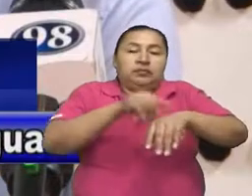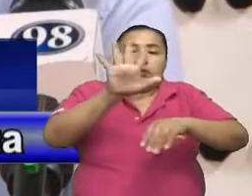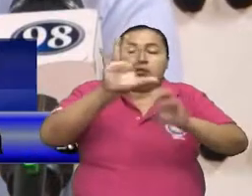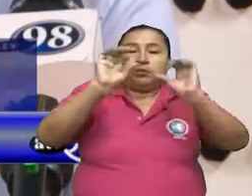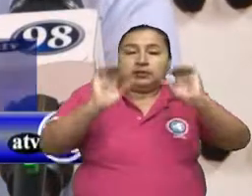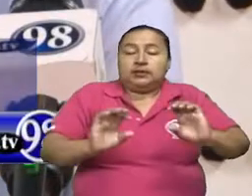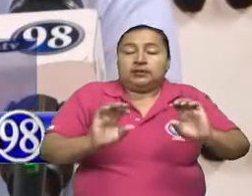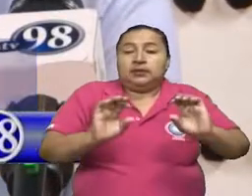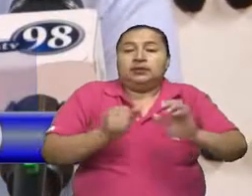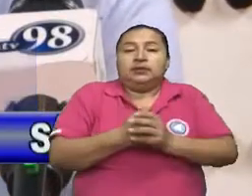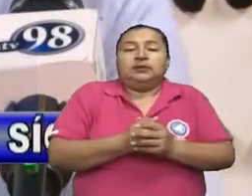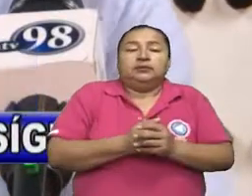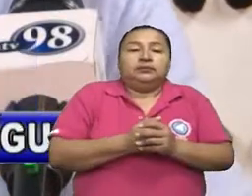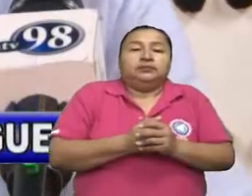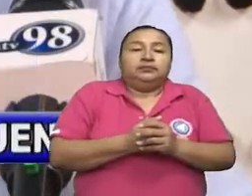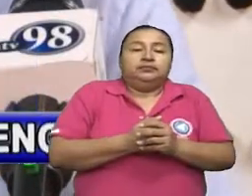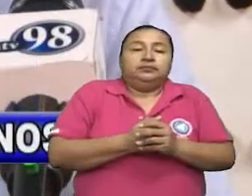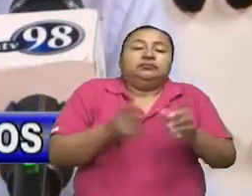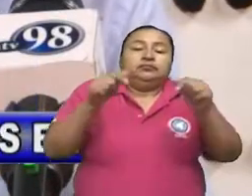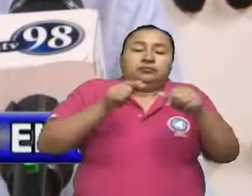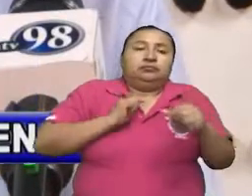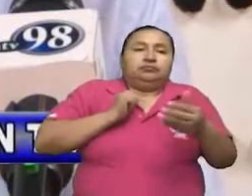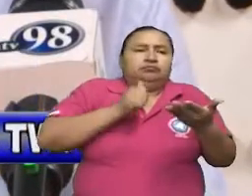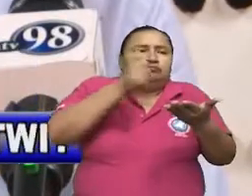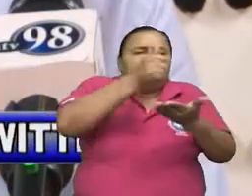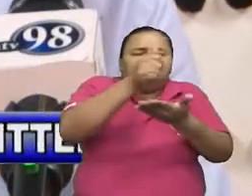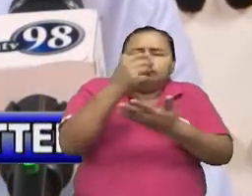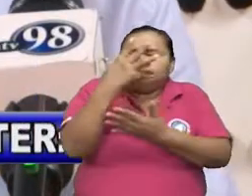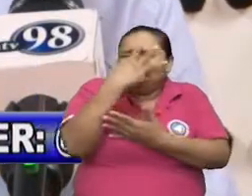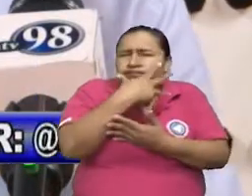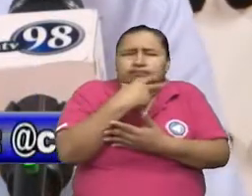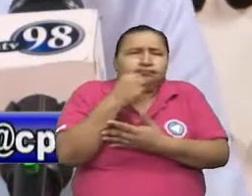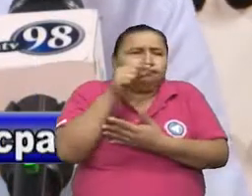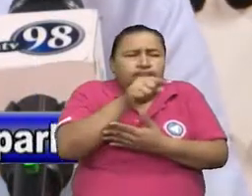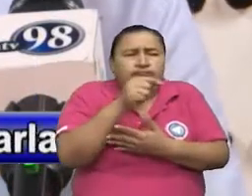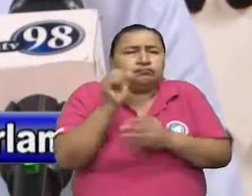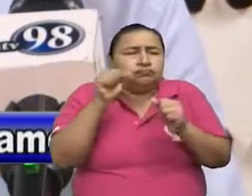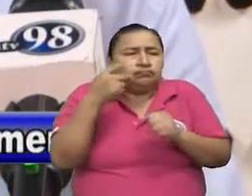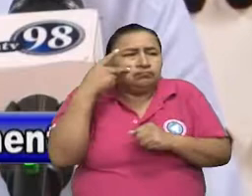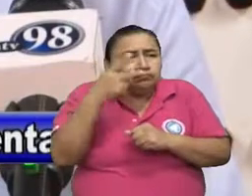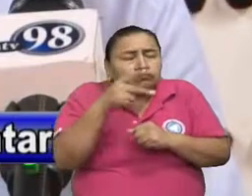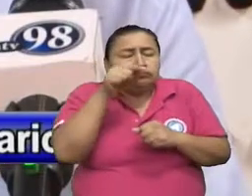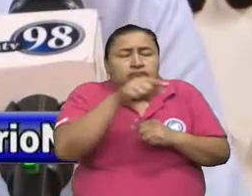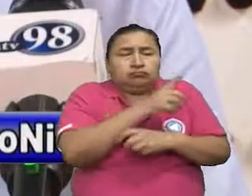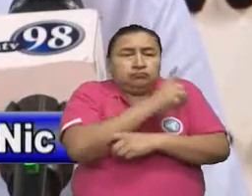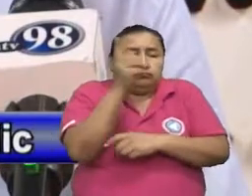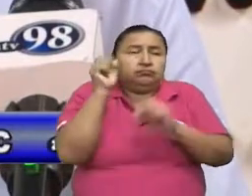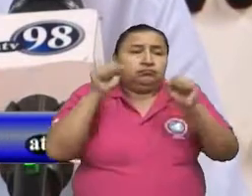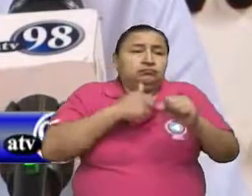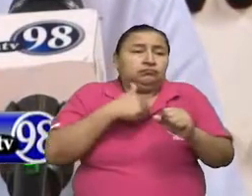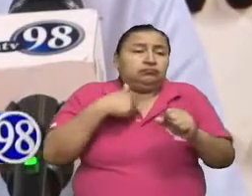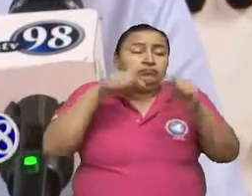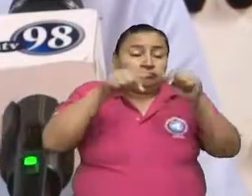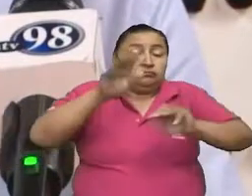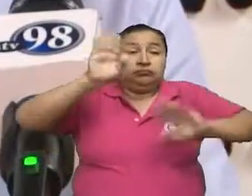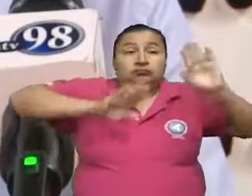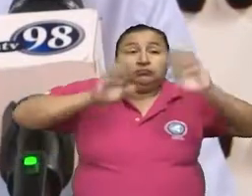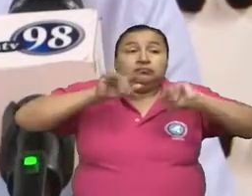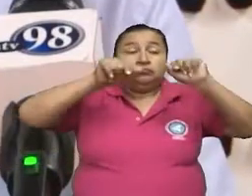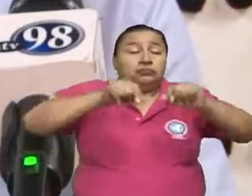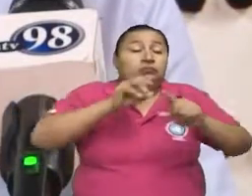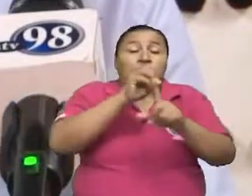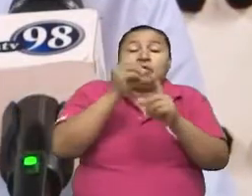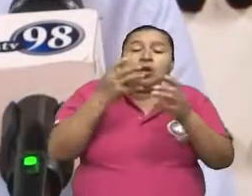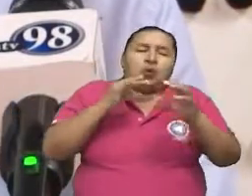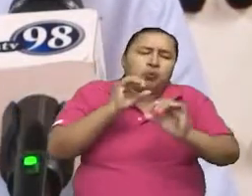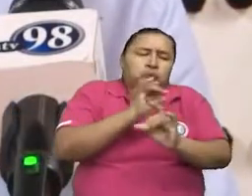tarde. Tendremos un altar maravilloso, van a poder verlo ustedes ese día. Participará la Orquesta Nacional